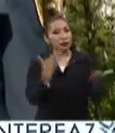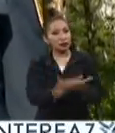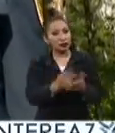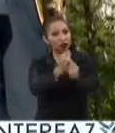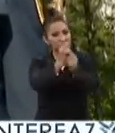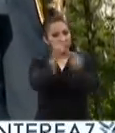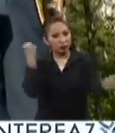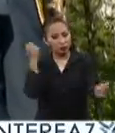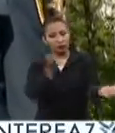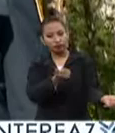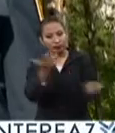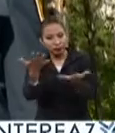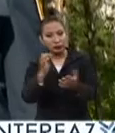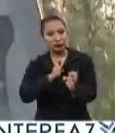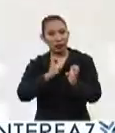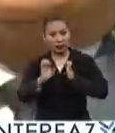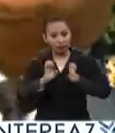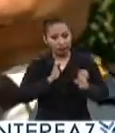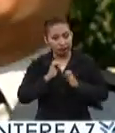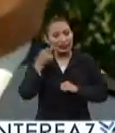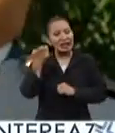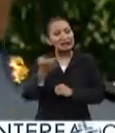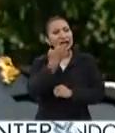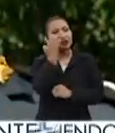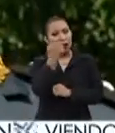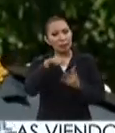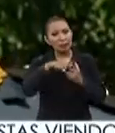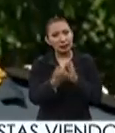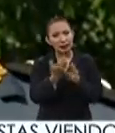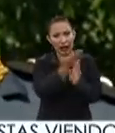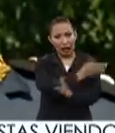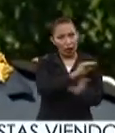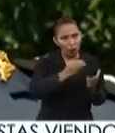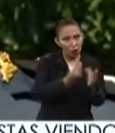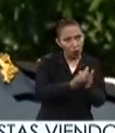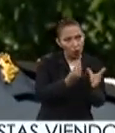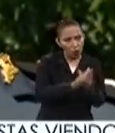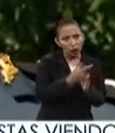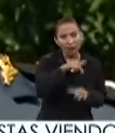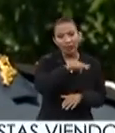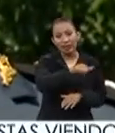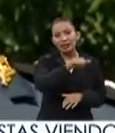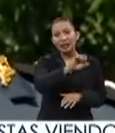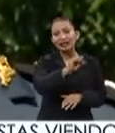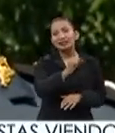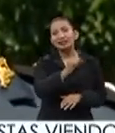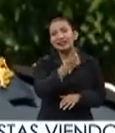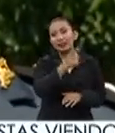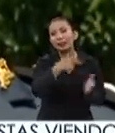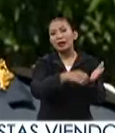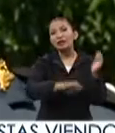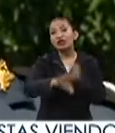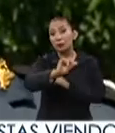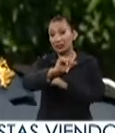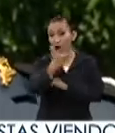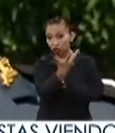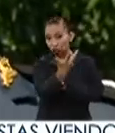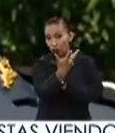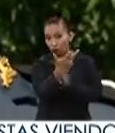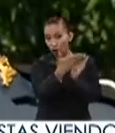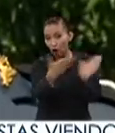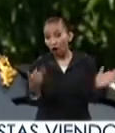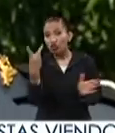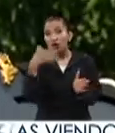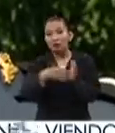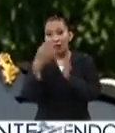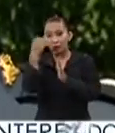de transportes militares. Esta escuela inició sus cursos el 16 de diciembre de 1998. En el